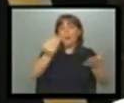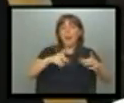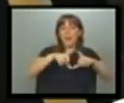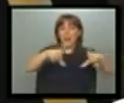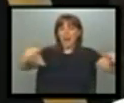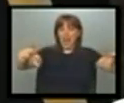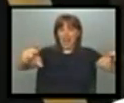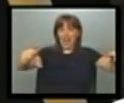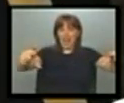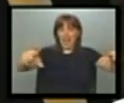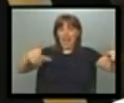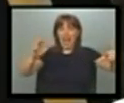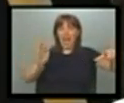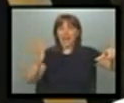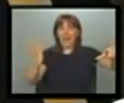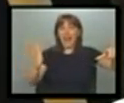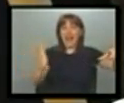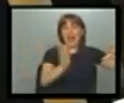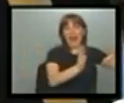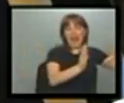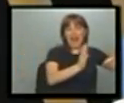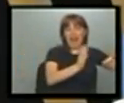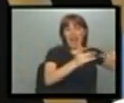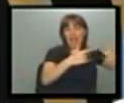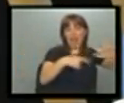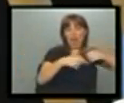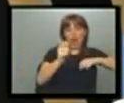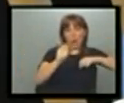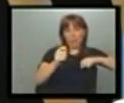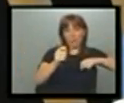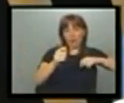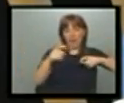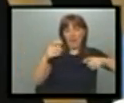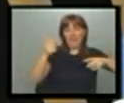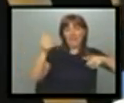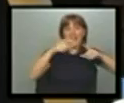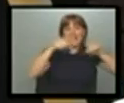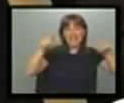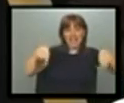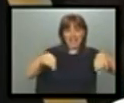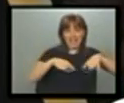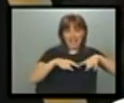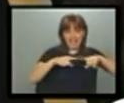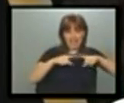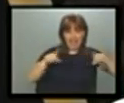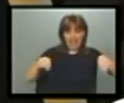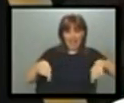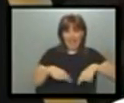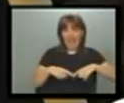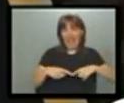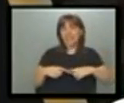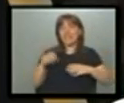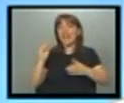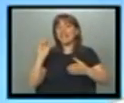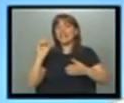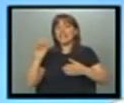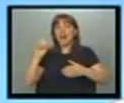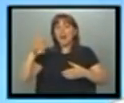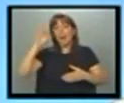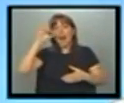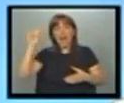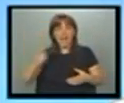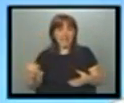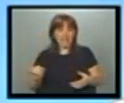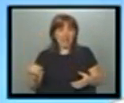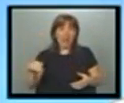Glaciares, alguien corrió el límite. Qué bárbaro. Para que estas 6 hectáreas pudieran estar a nombre de Lázaro Báez. Es